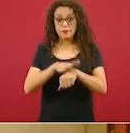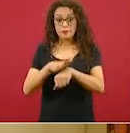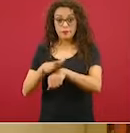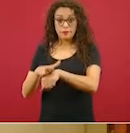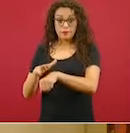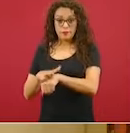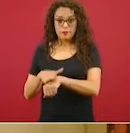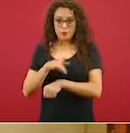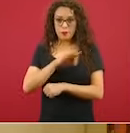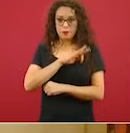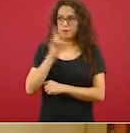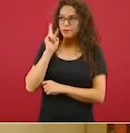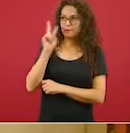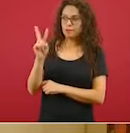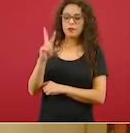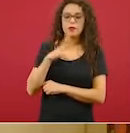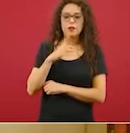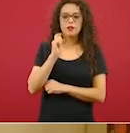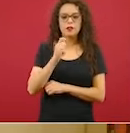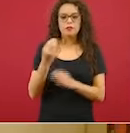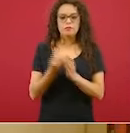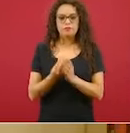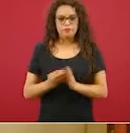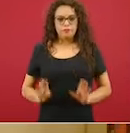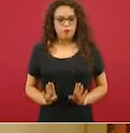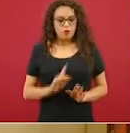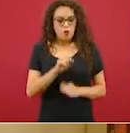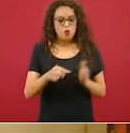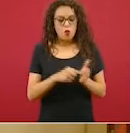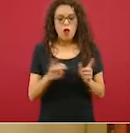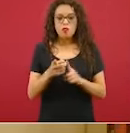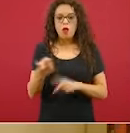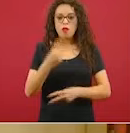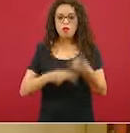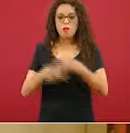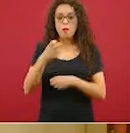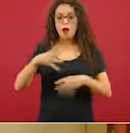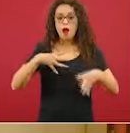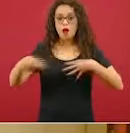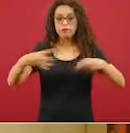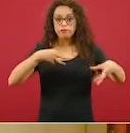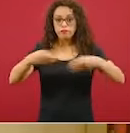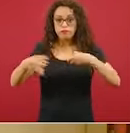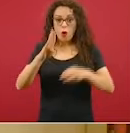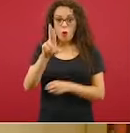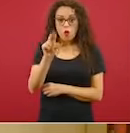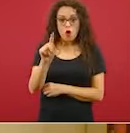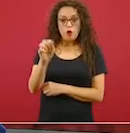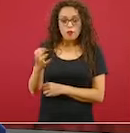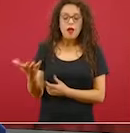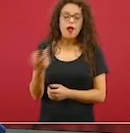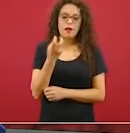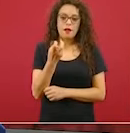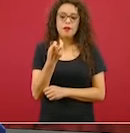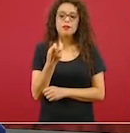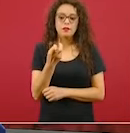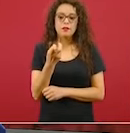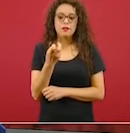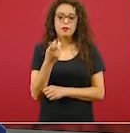podíamos tener la clasificación en el lugar donde se había producido el brote, y por lo tanto esto también entonces contribuye a